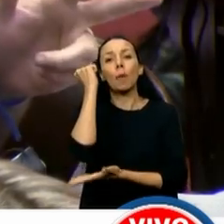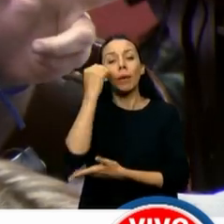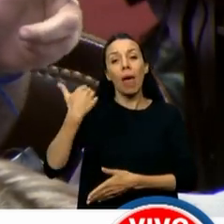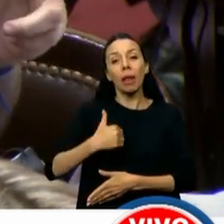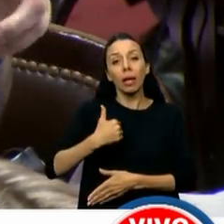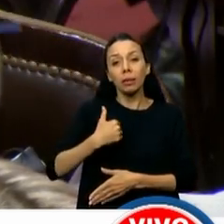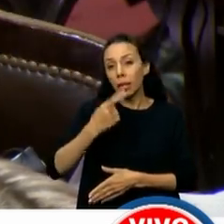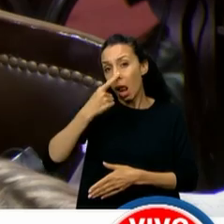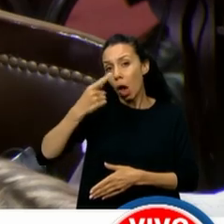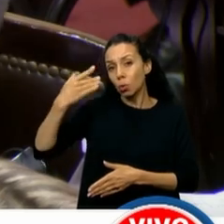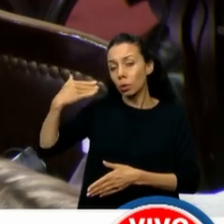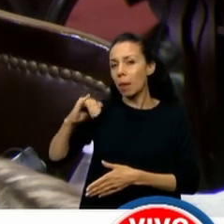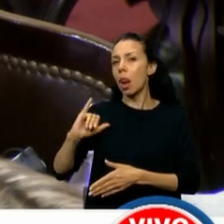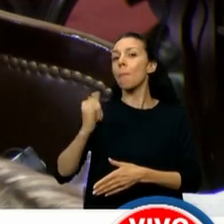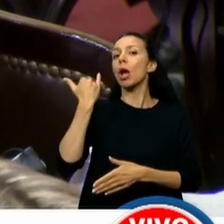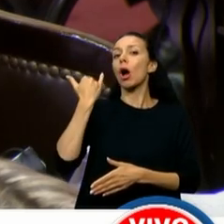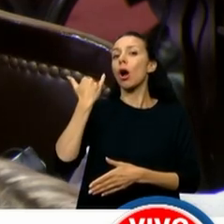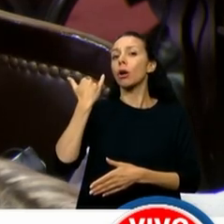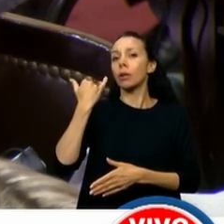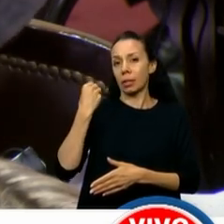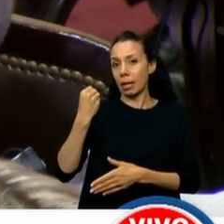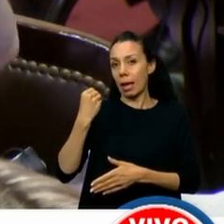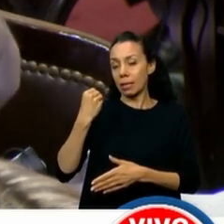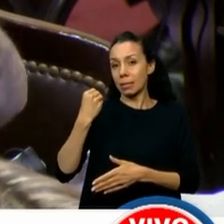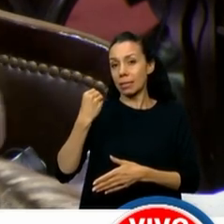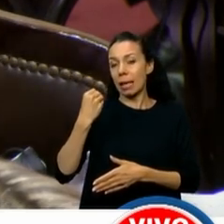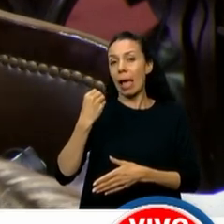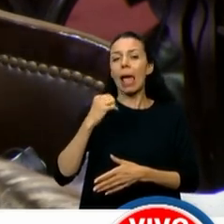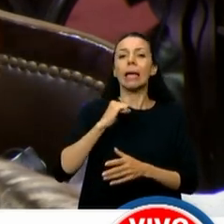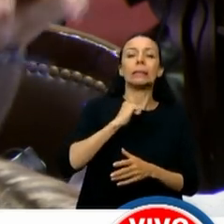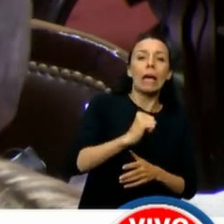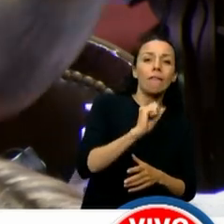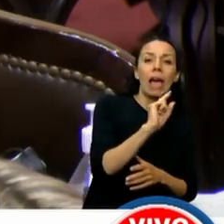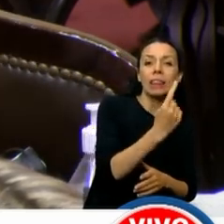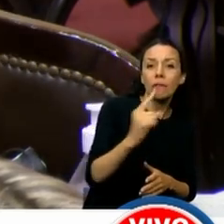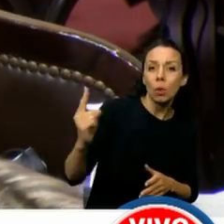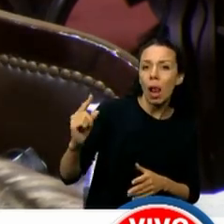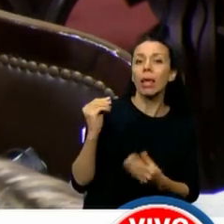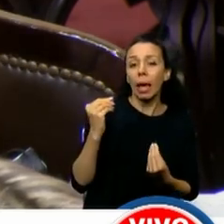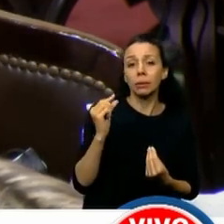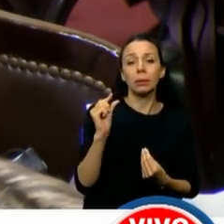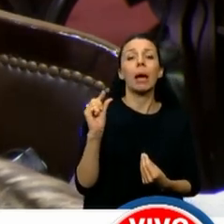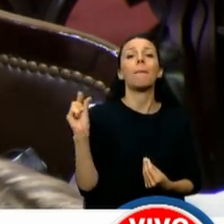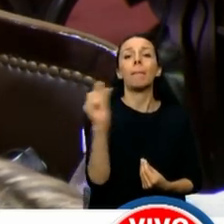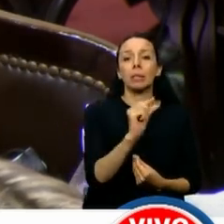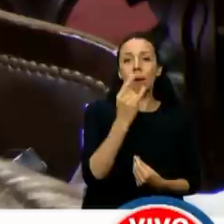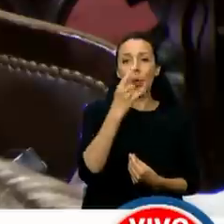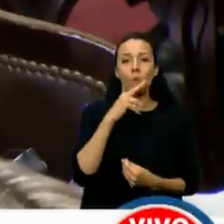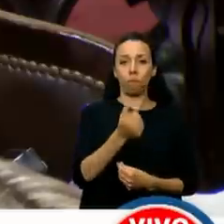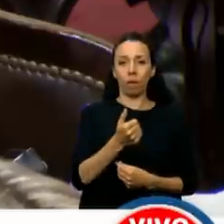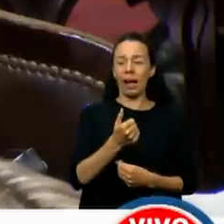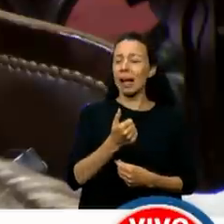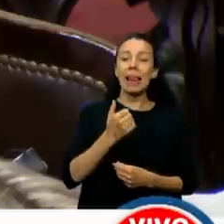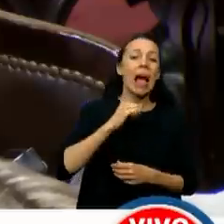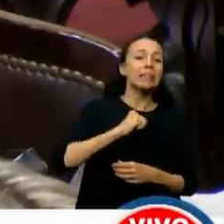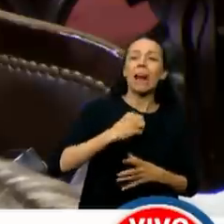la estafa perdón estafa a todos los argentinos y está ofendido a los argentinos los créditos uba la mayor estafa